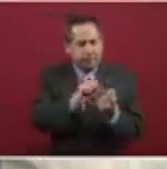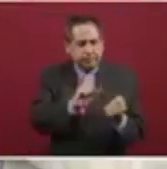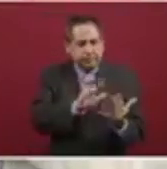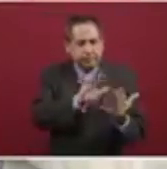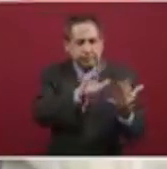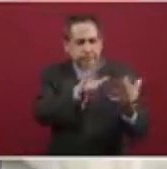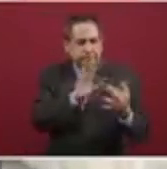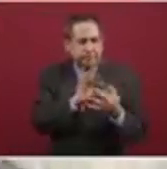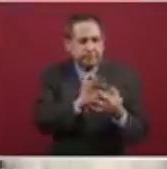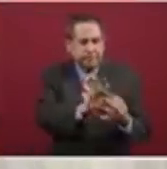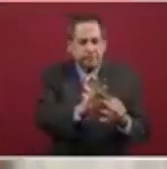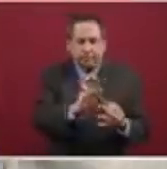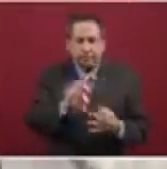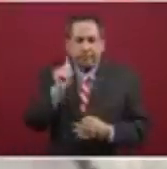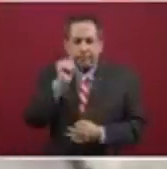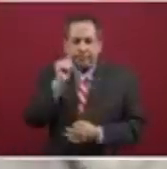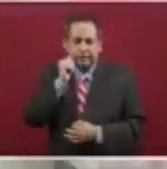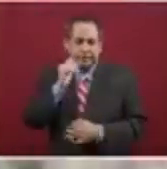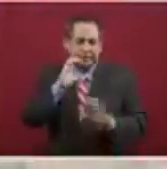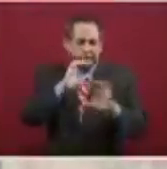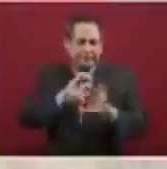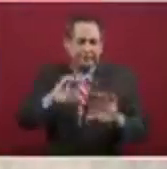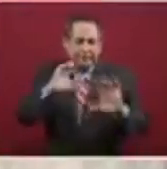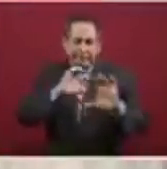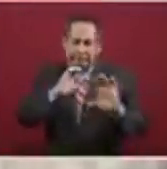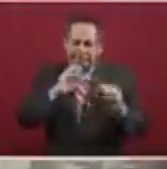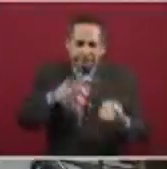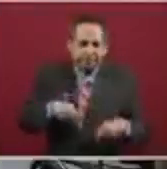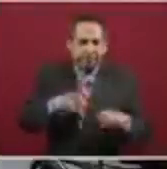y darte las mañanitas